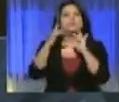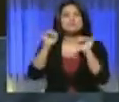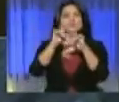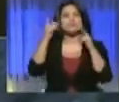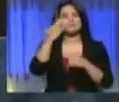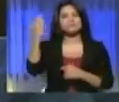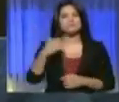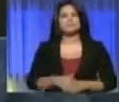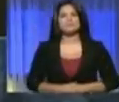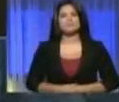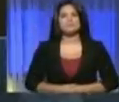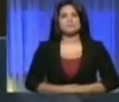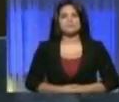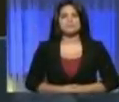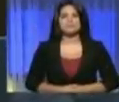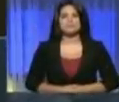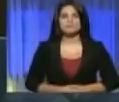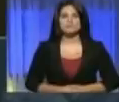por favor.